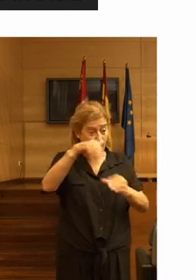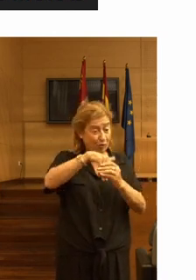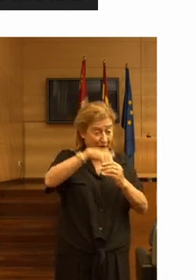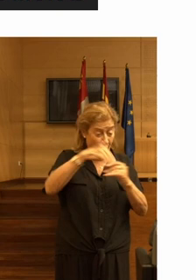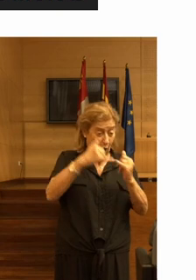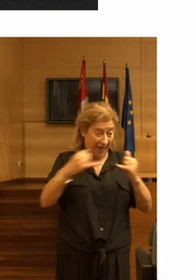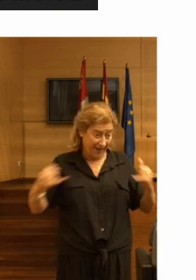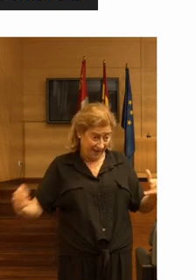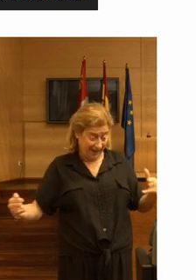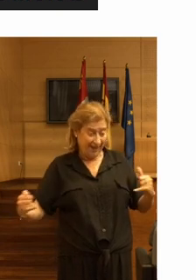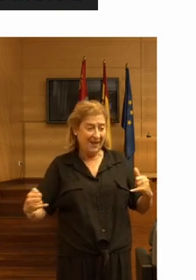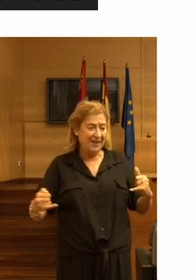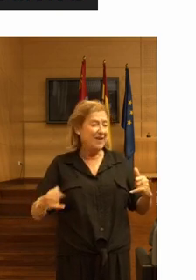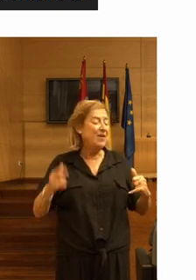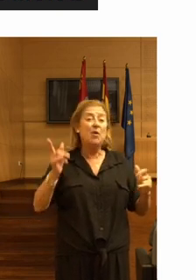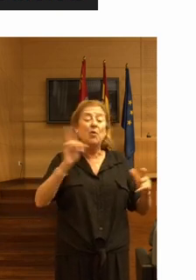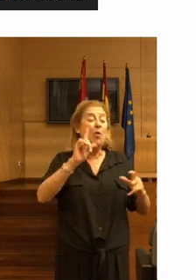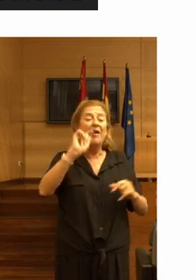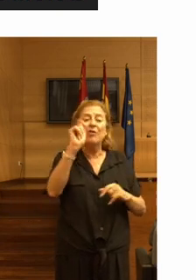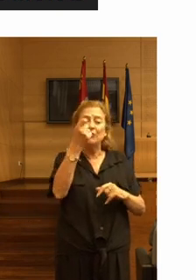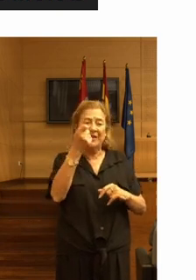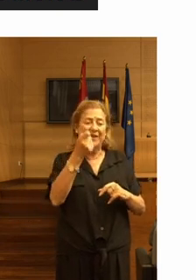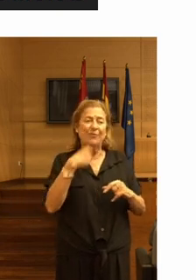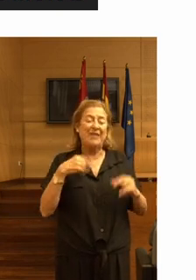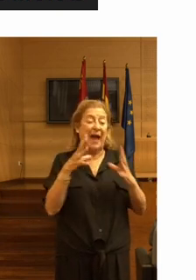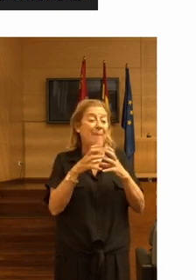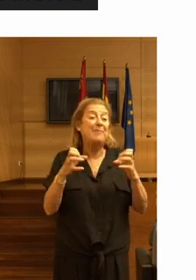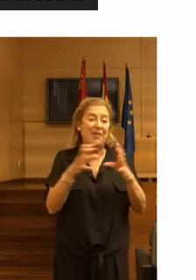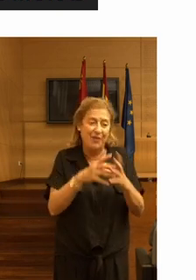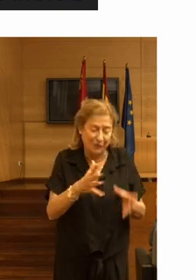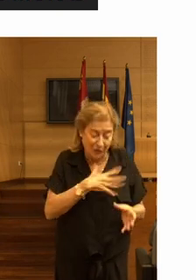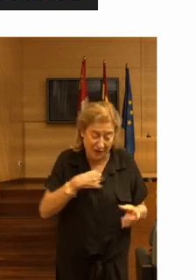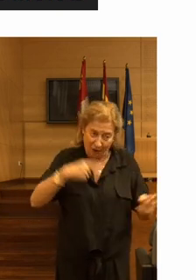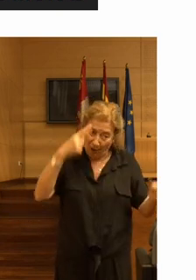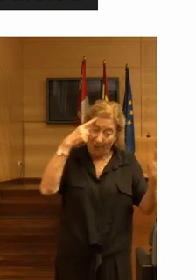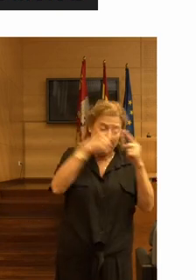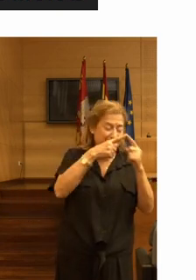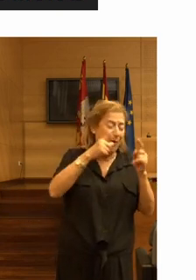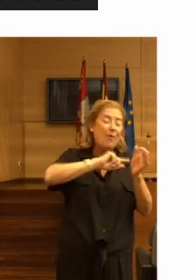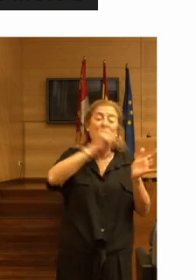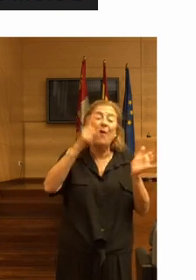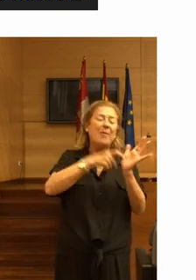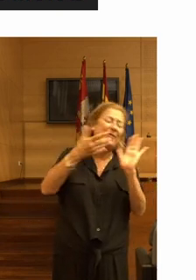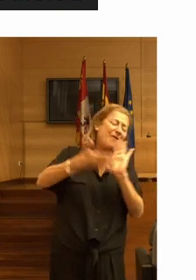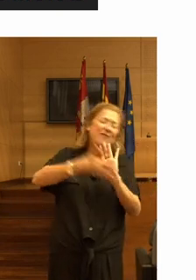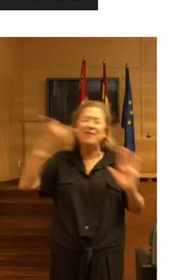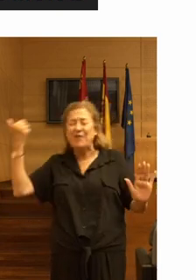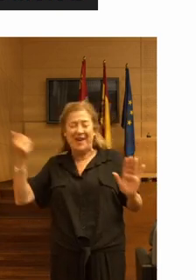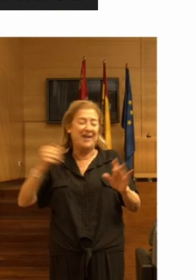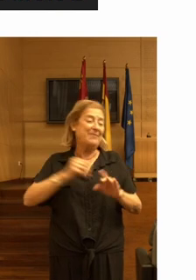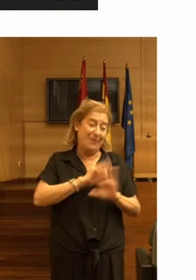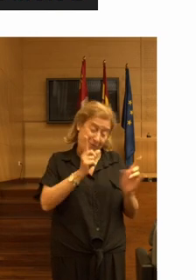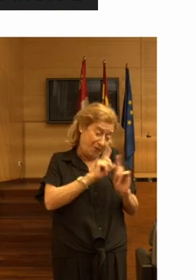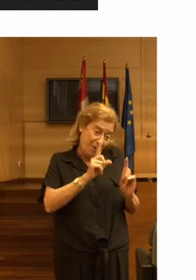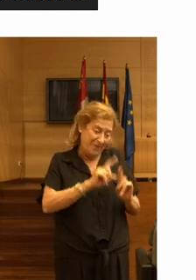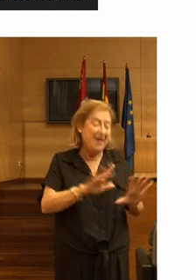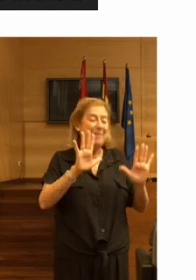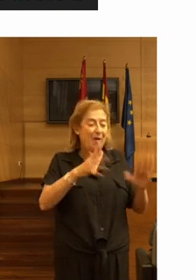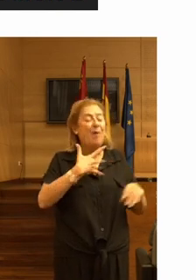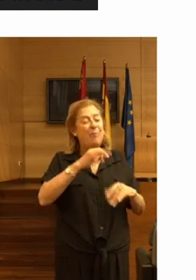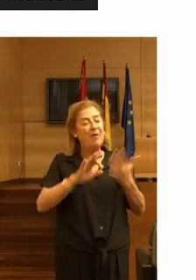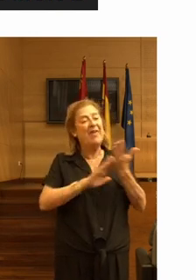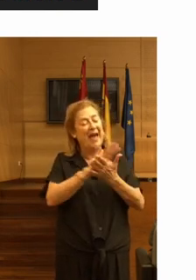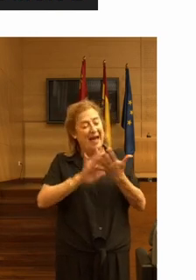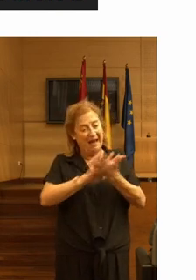online. No ha conseguido el ambicioso objetivo de la eliminación completa de las sujeciones en los centros, pero sí que podemos